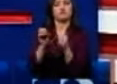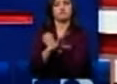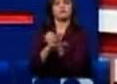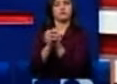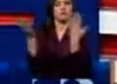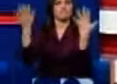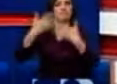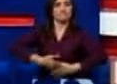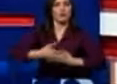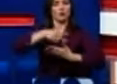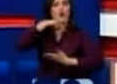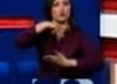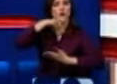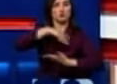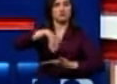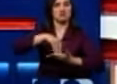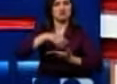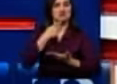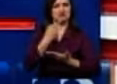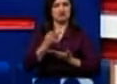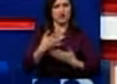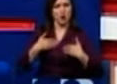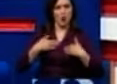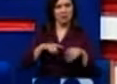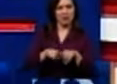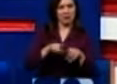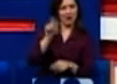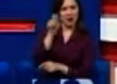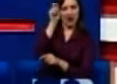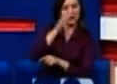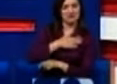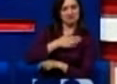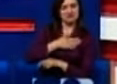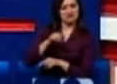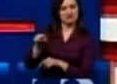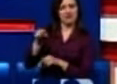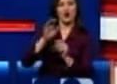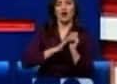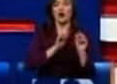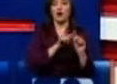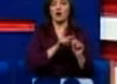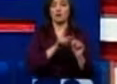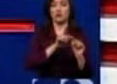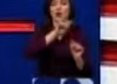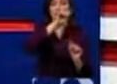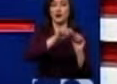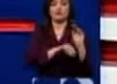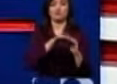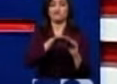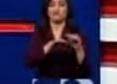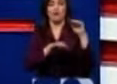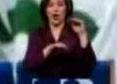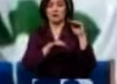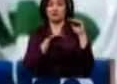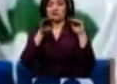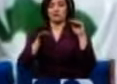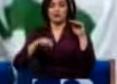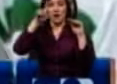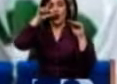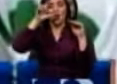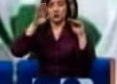en Puerto Viejo, Manabí, en el que aseguró llevar una amplia ventaja a su contrincante electoral, que ya ve como perdedor.